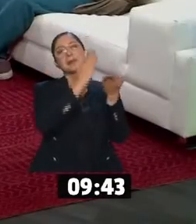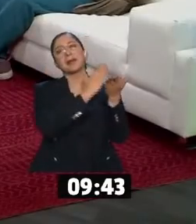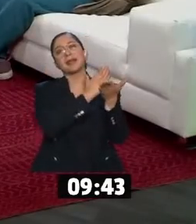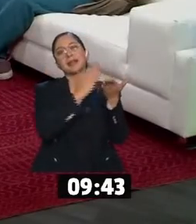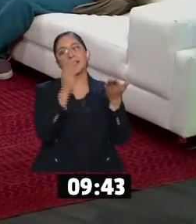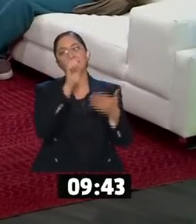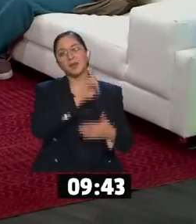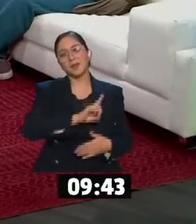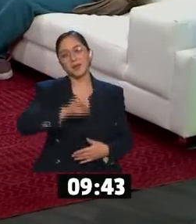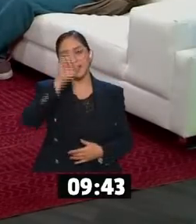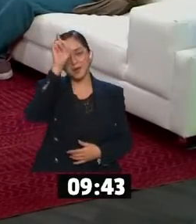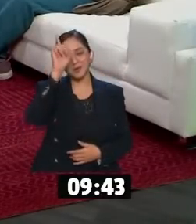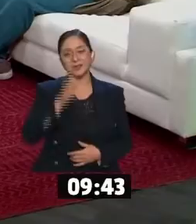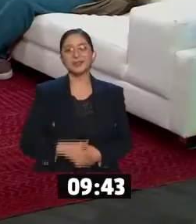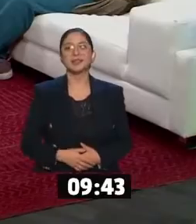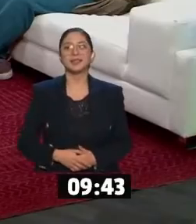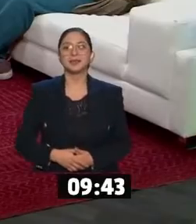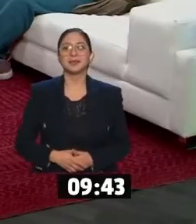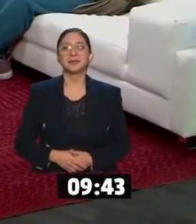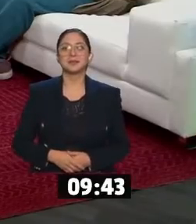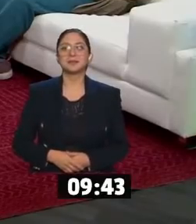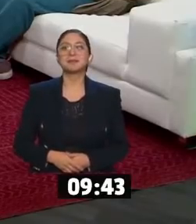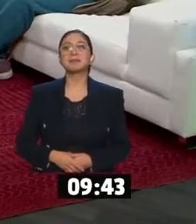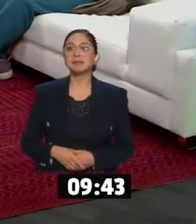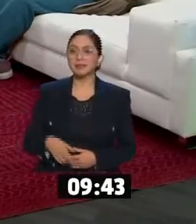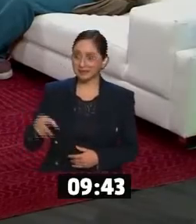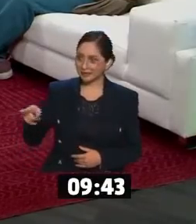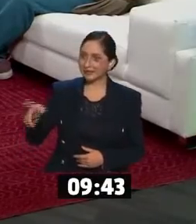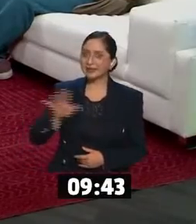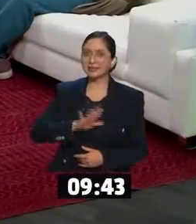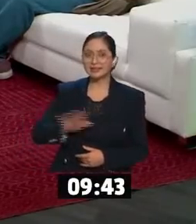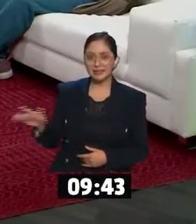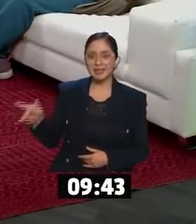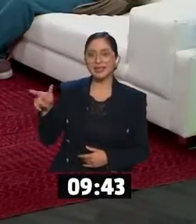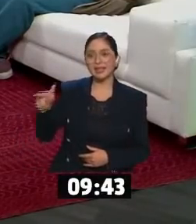sea. Sí, señora, de Dios. plano ya está usted.